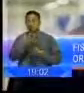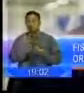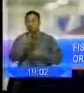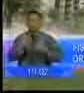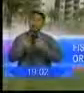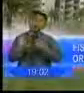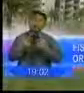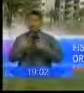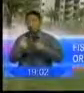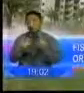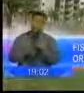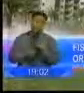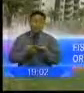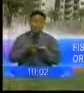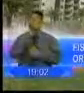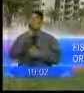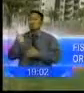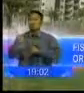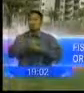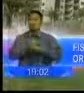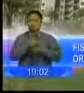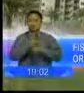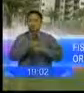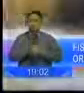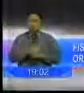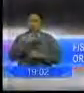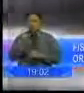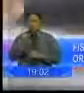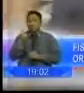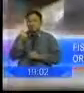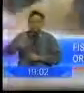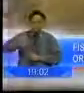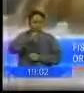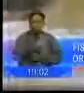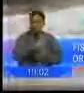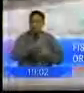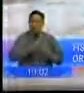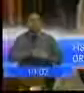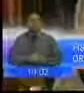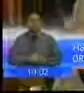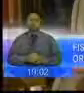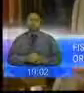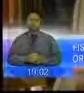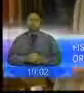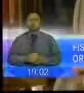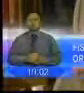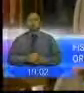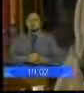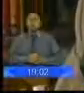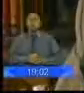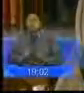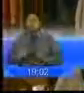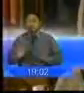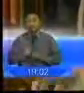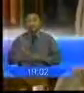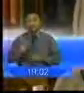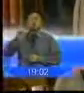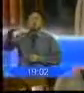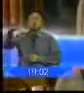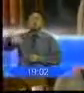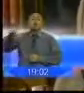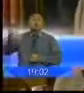discusiones en torno al órgano regular que debería disponer la restitución de los capitales. Pero si aparece alguien del Estado, por